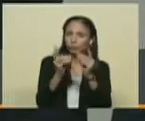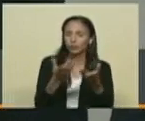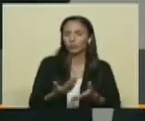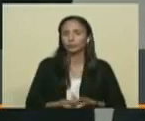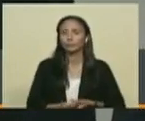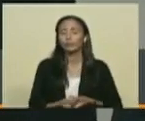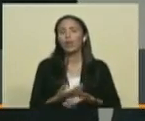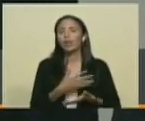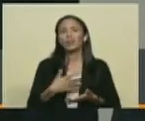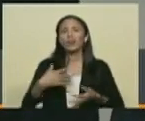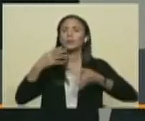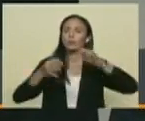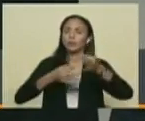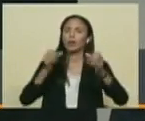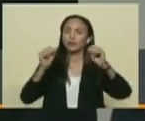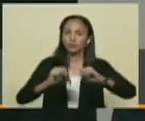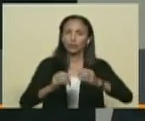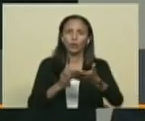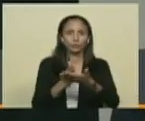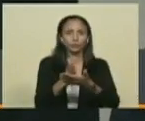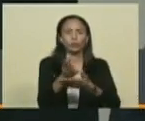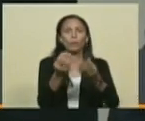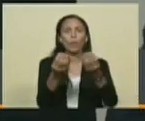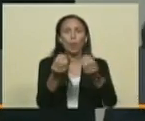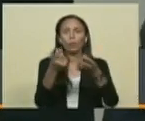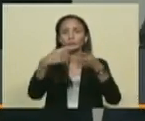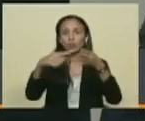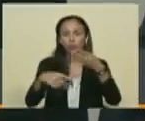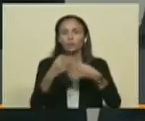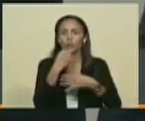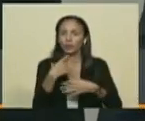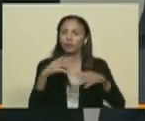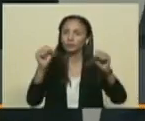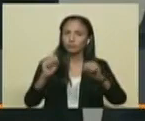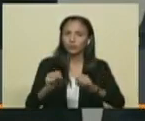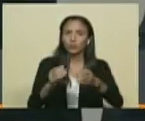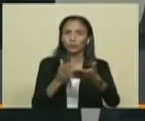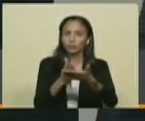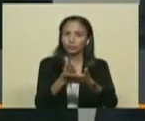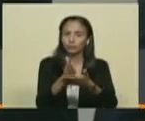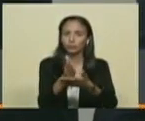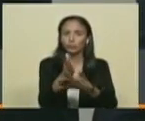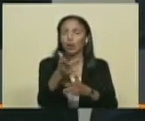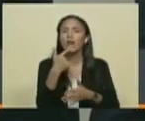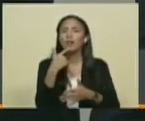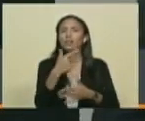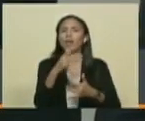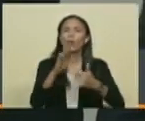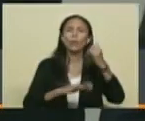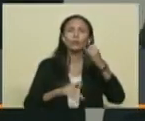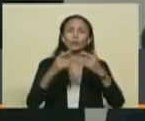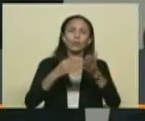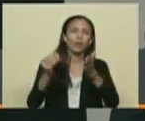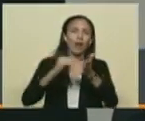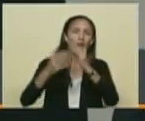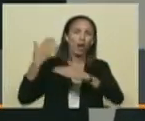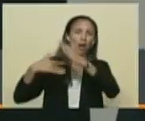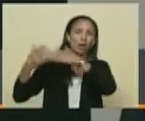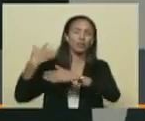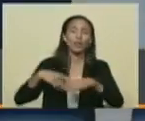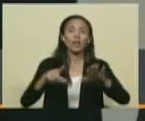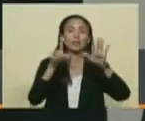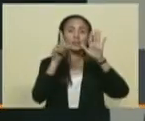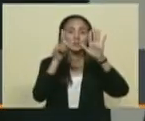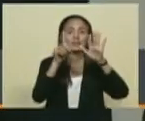Simplemente queremos decir que se ha avanzado notablemente. Como les dije la última vez, son seis